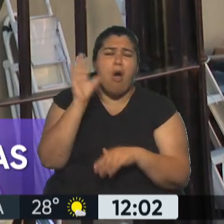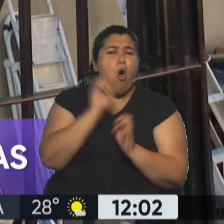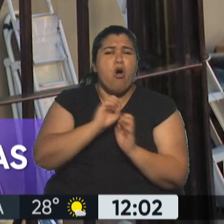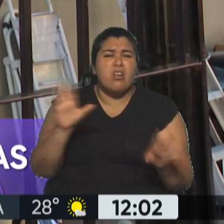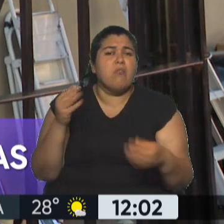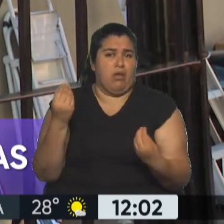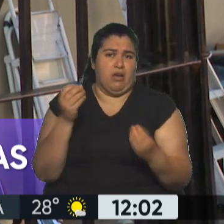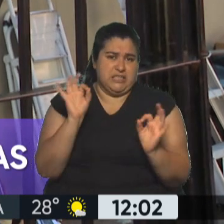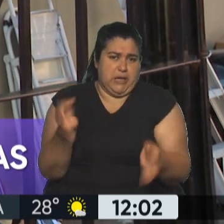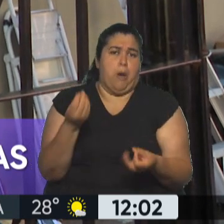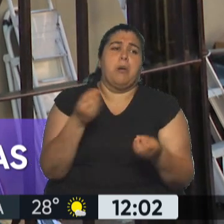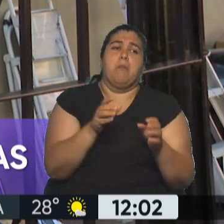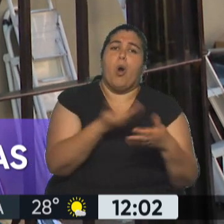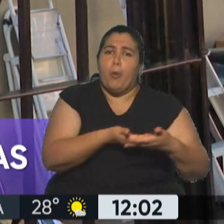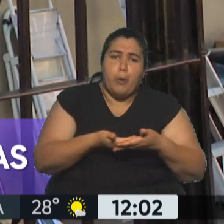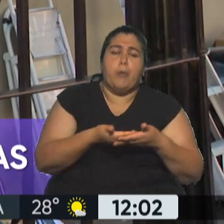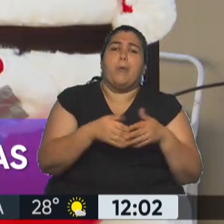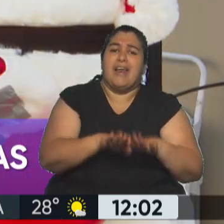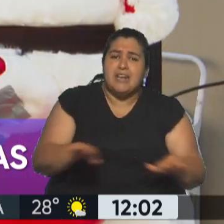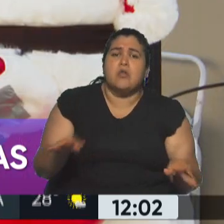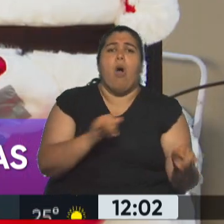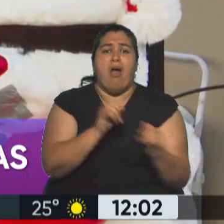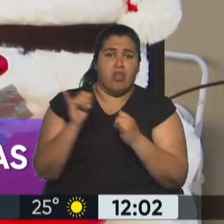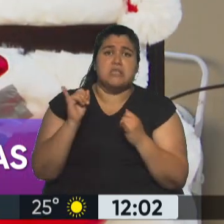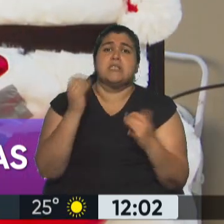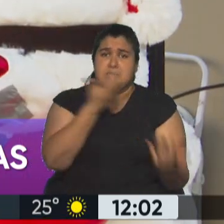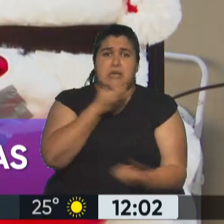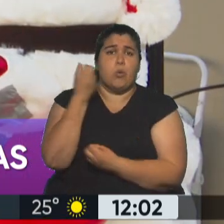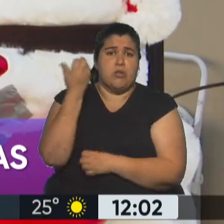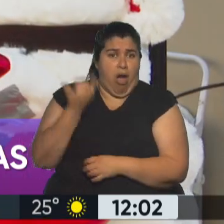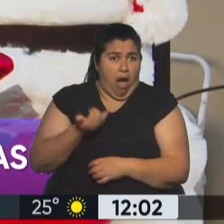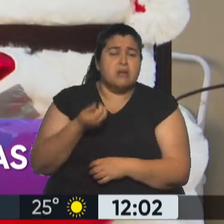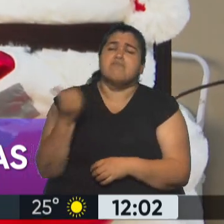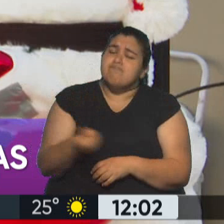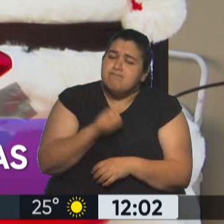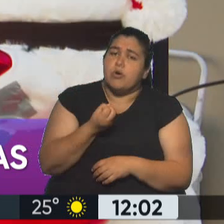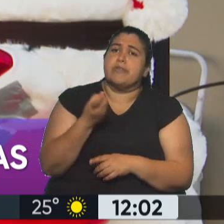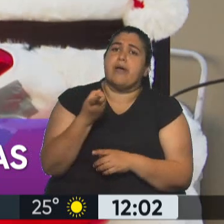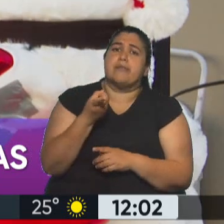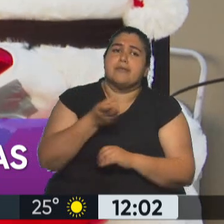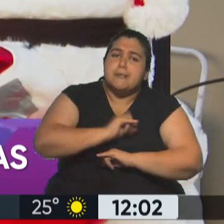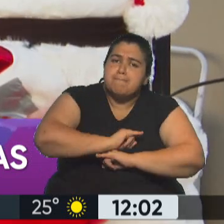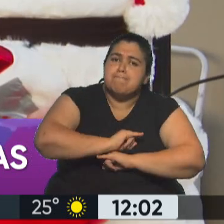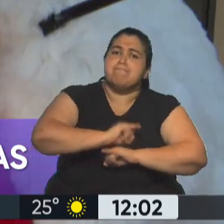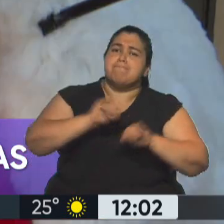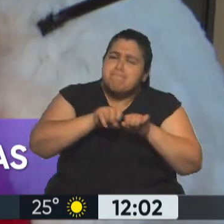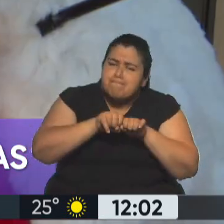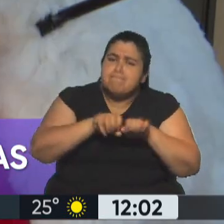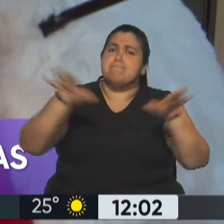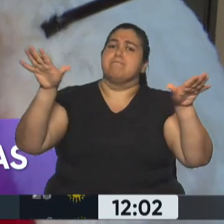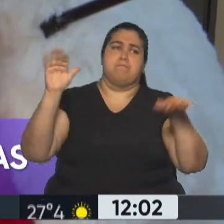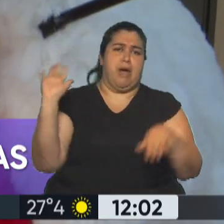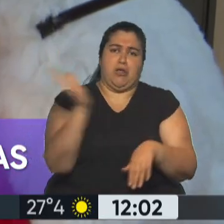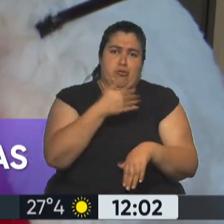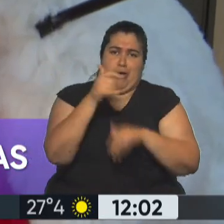que hay más de 40 bebés niños y adolescentes y nos parece muy importante que que el mensaje llegue que que todo el